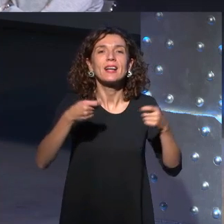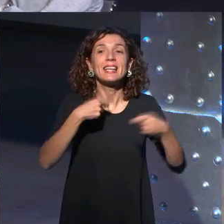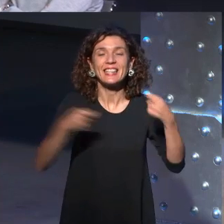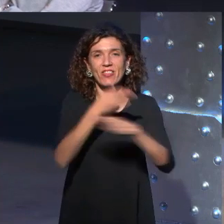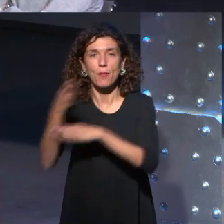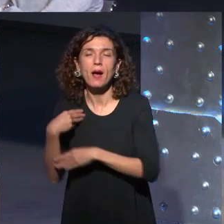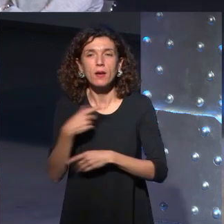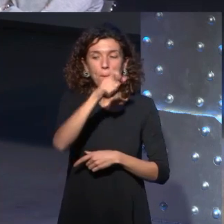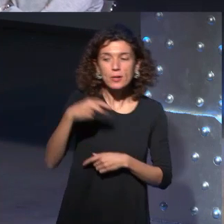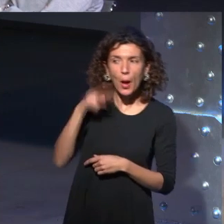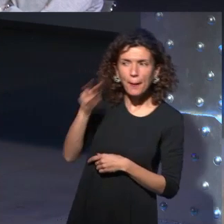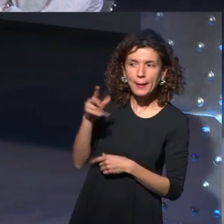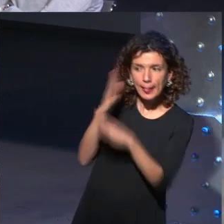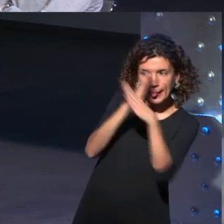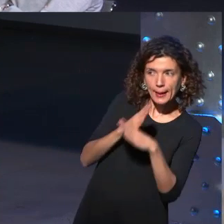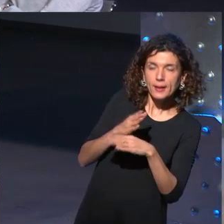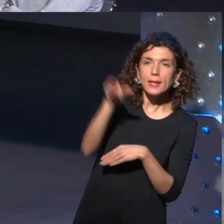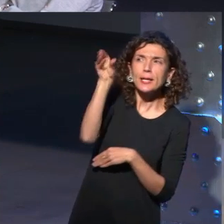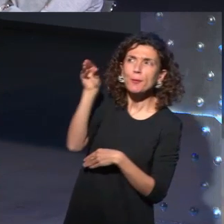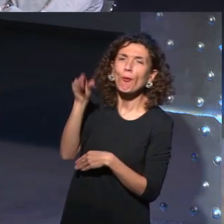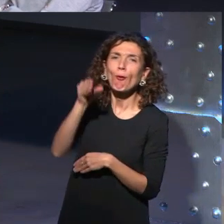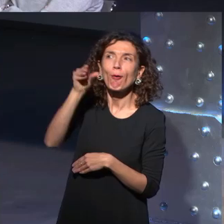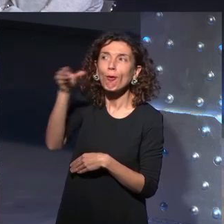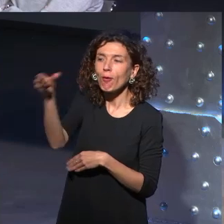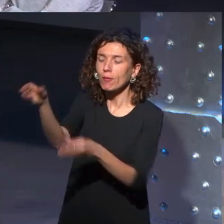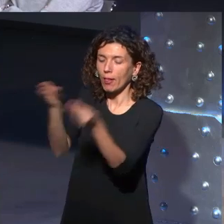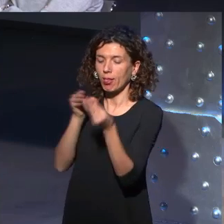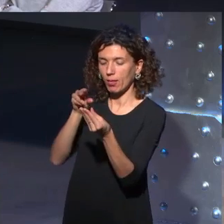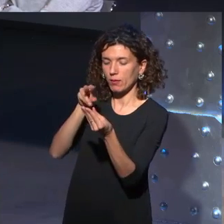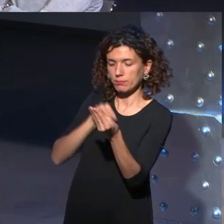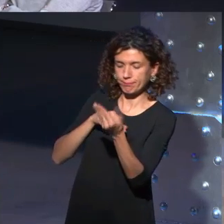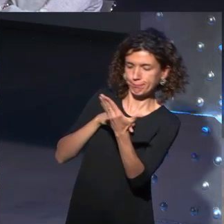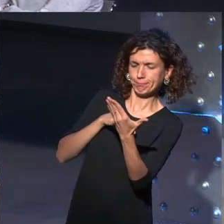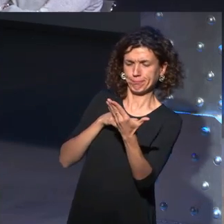Y una de las cosas que se siente más feo es que lo agarra y lo vuelve a dejar. Dices, no.